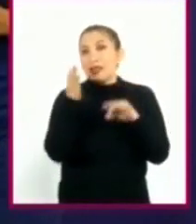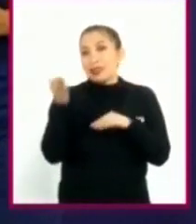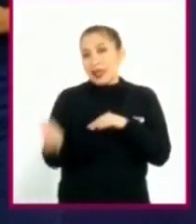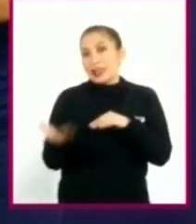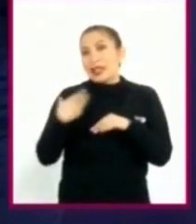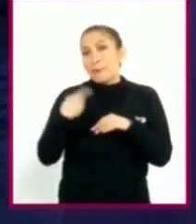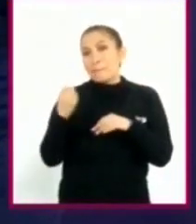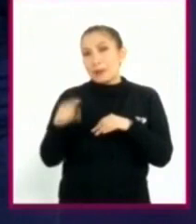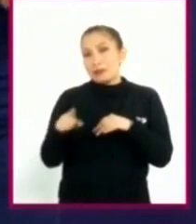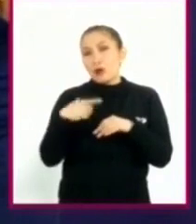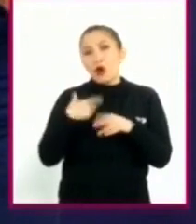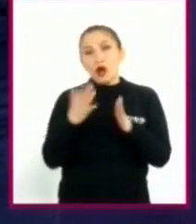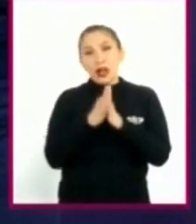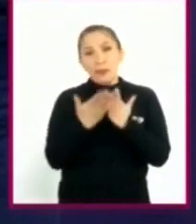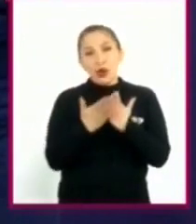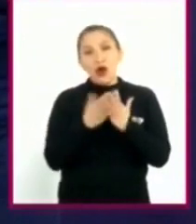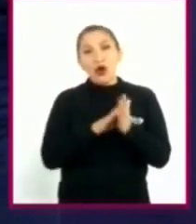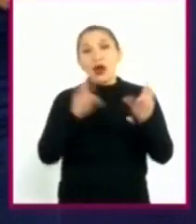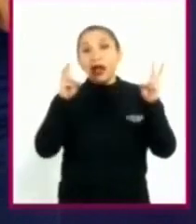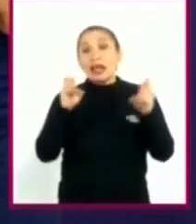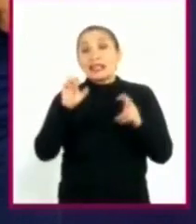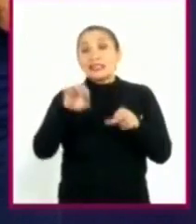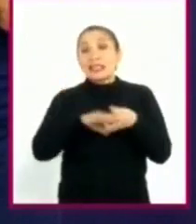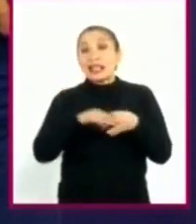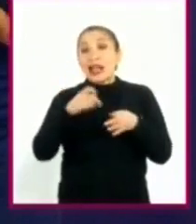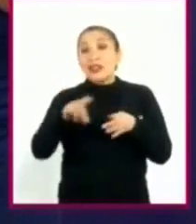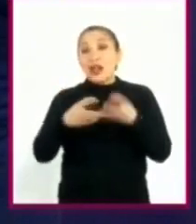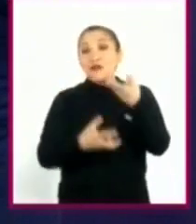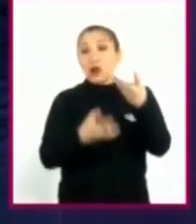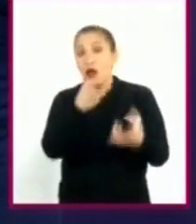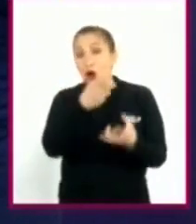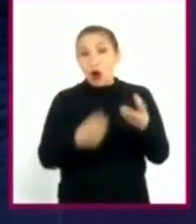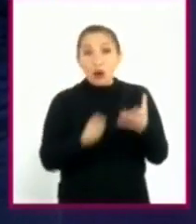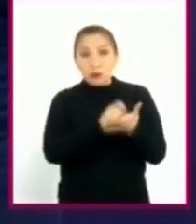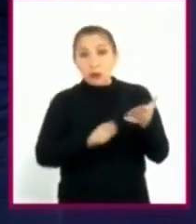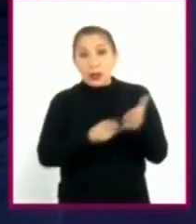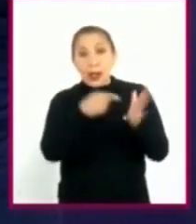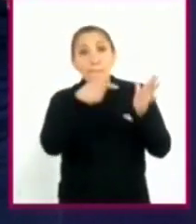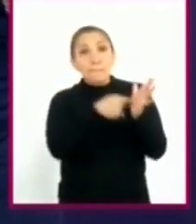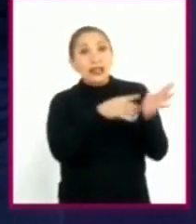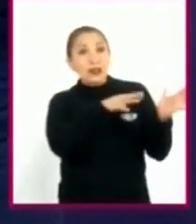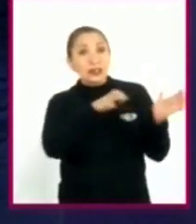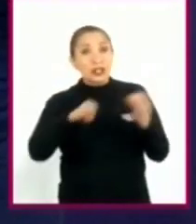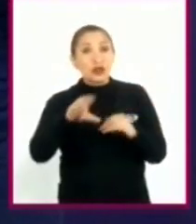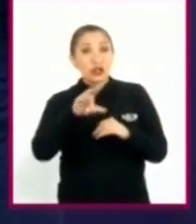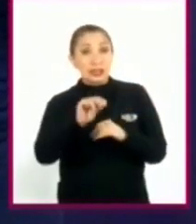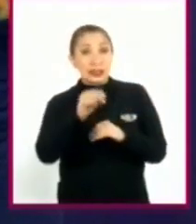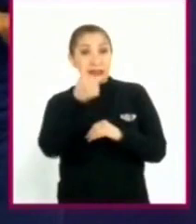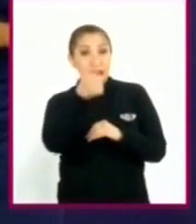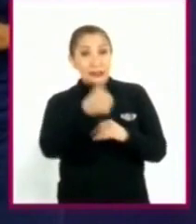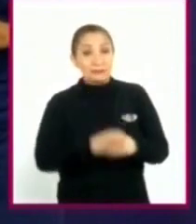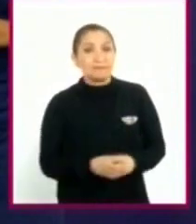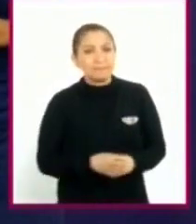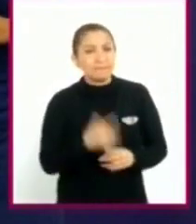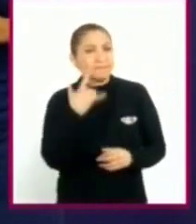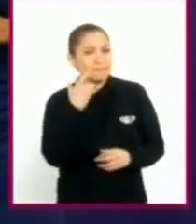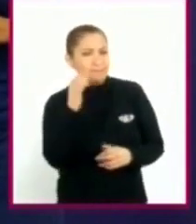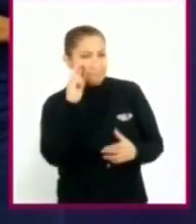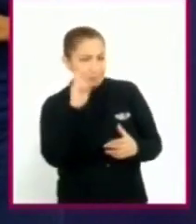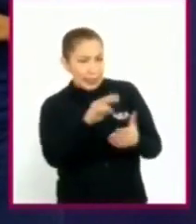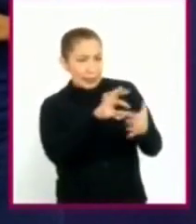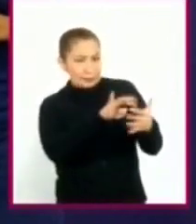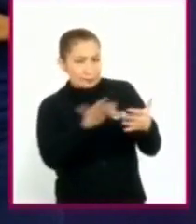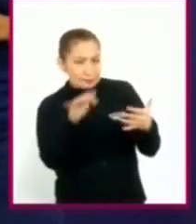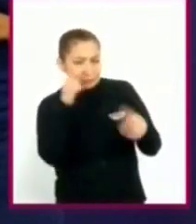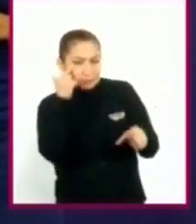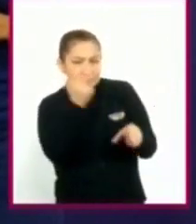que pertenecen a su libro Cerca del Fuego, publicado en 1986. Tratemos de seguir la lectura